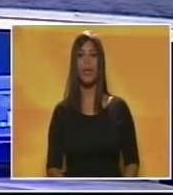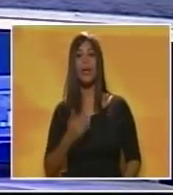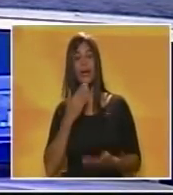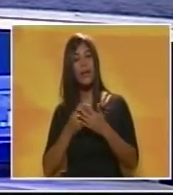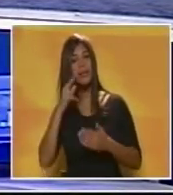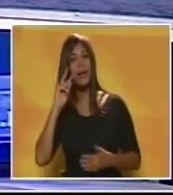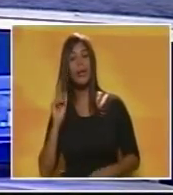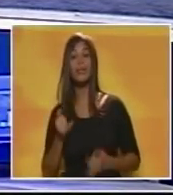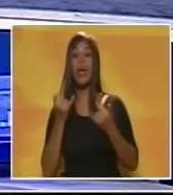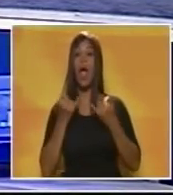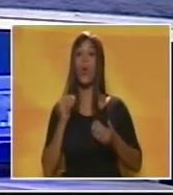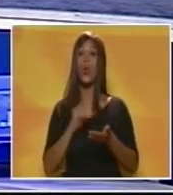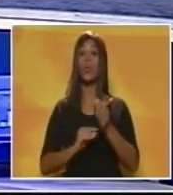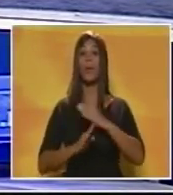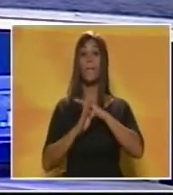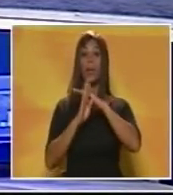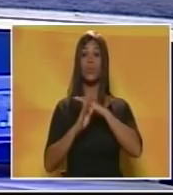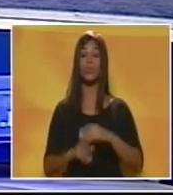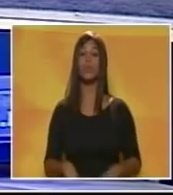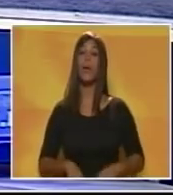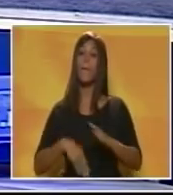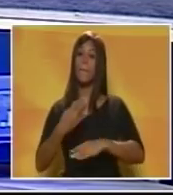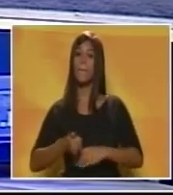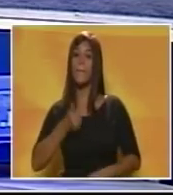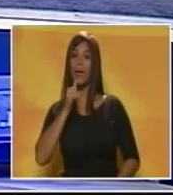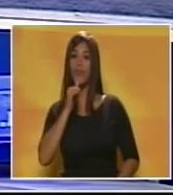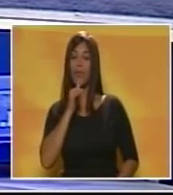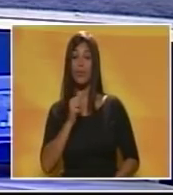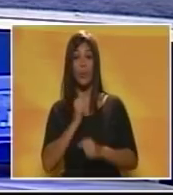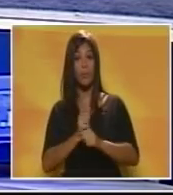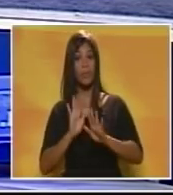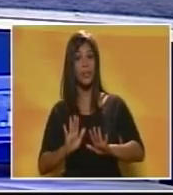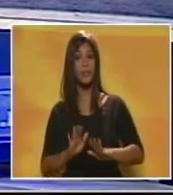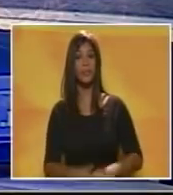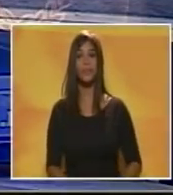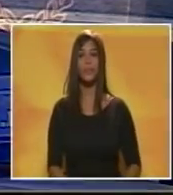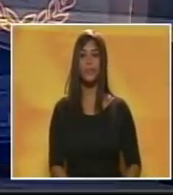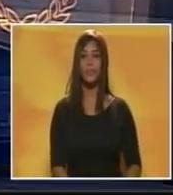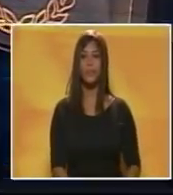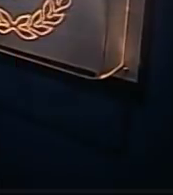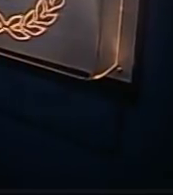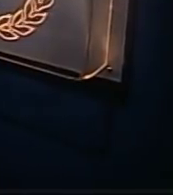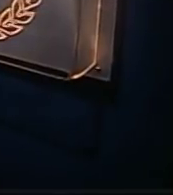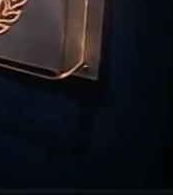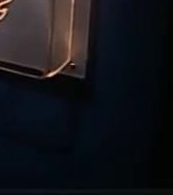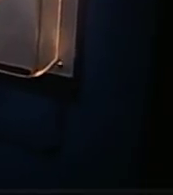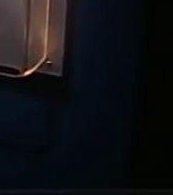Gracias, Nelcy. Amigos, momento de hacer una nueva pausa. En breve más información, no se aparten.